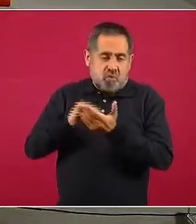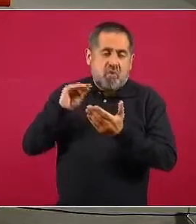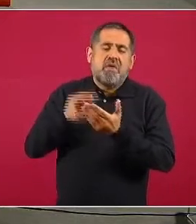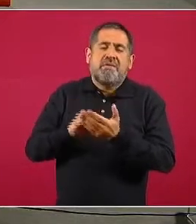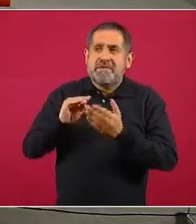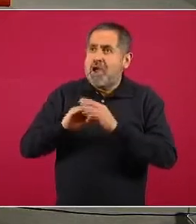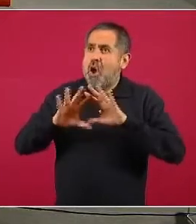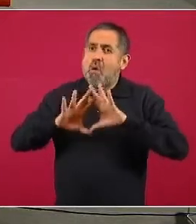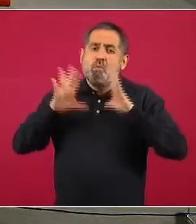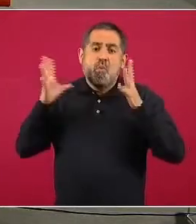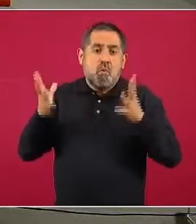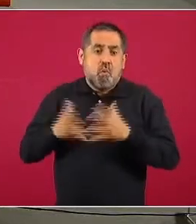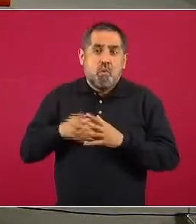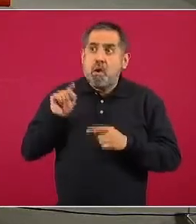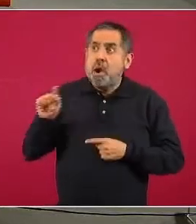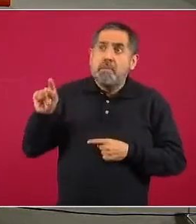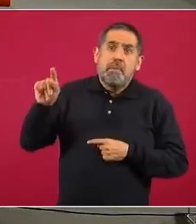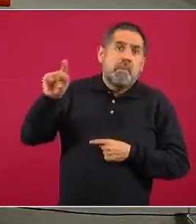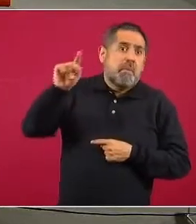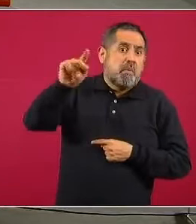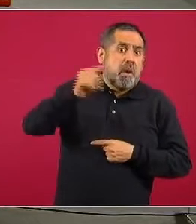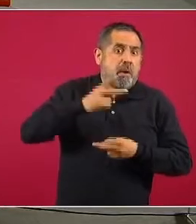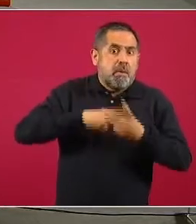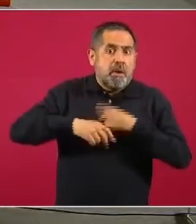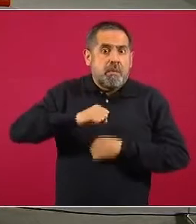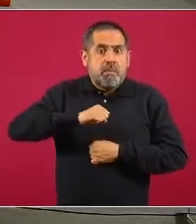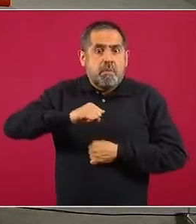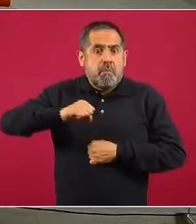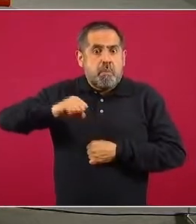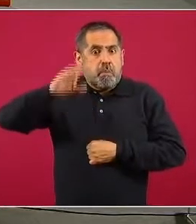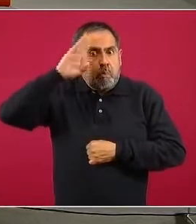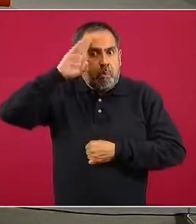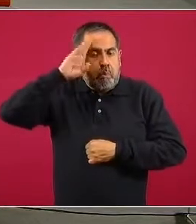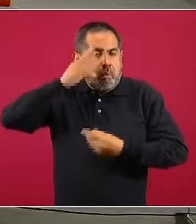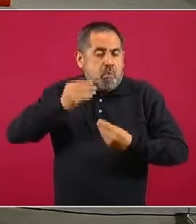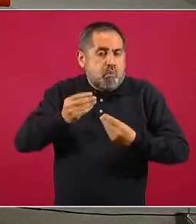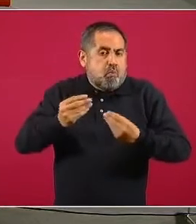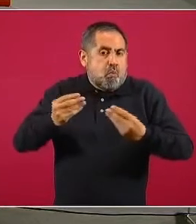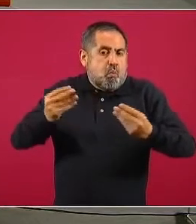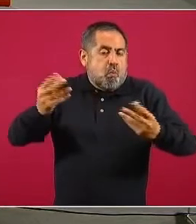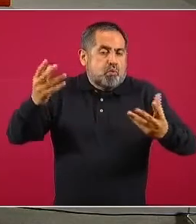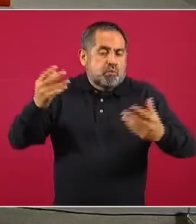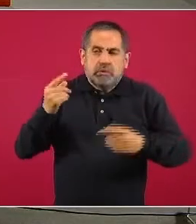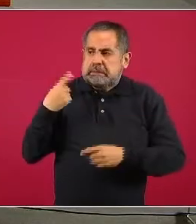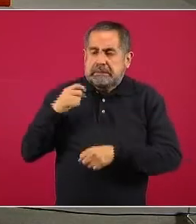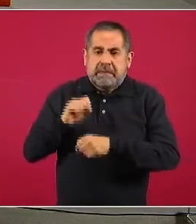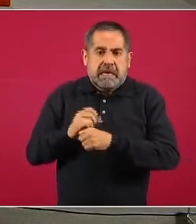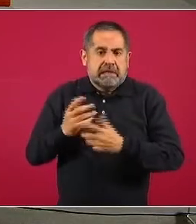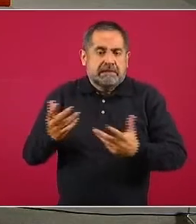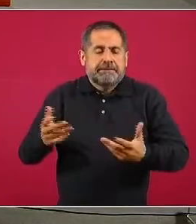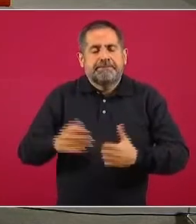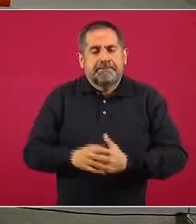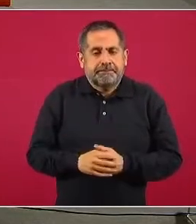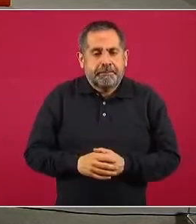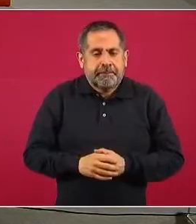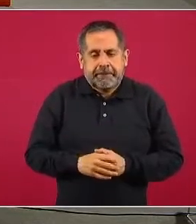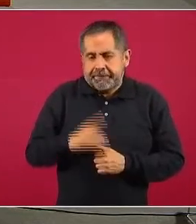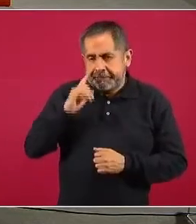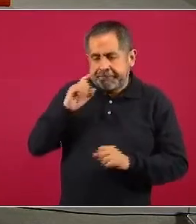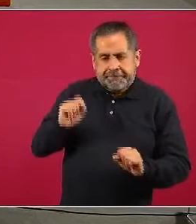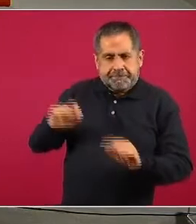e inclusive ha incrementado esta actividad en las últimas semanas. Si nos permiten la primera